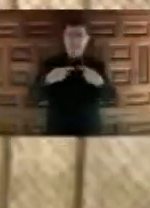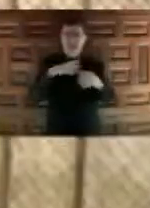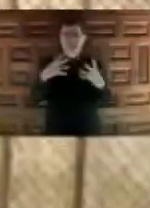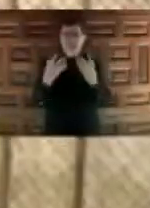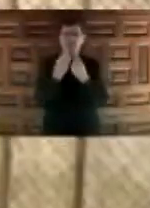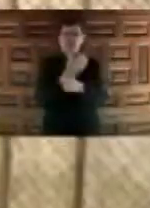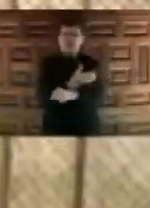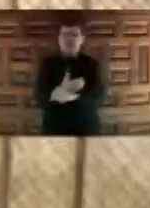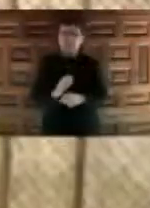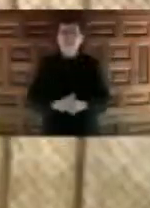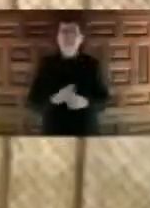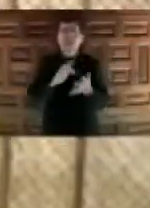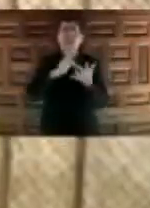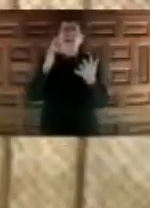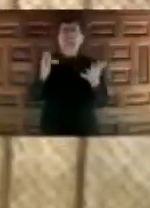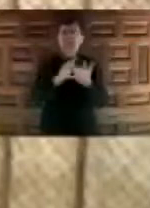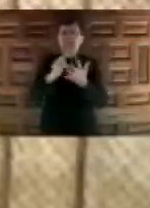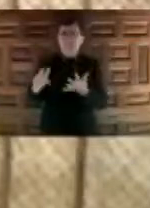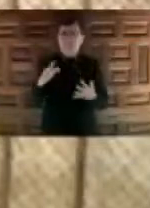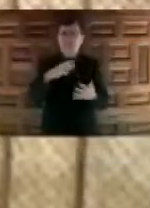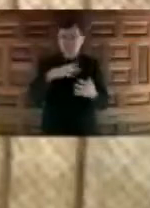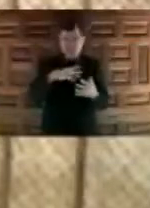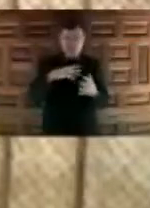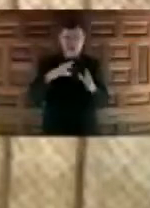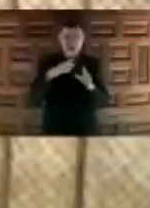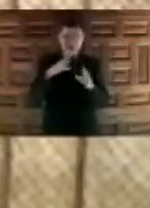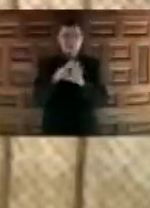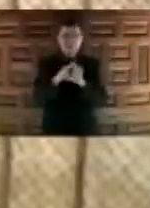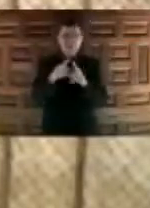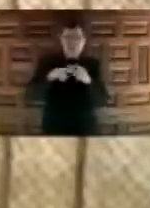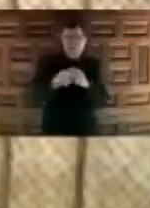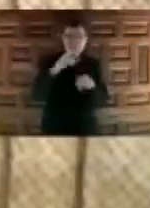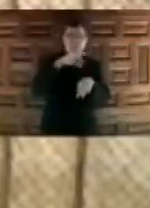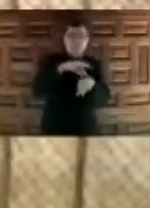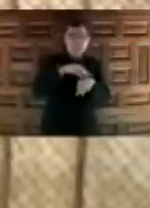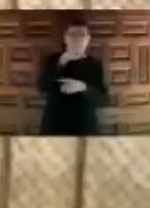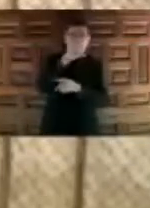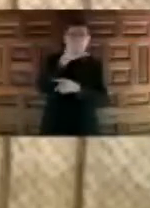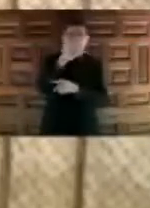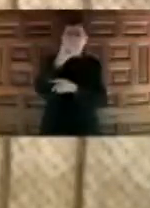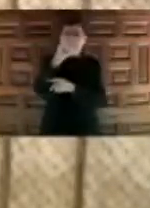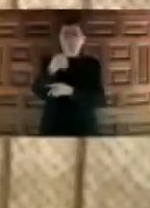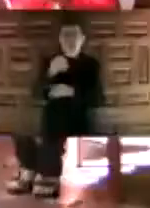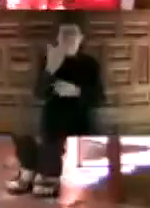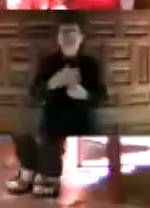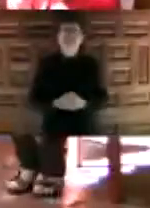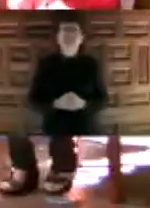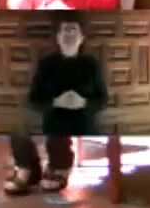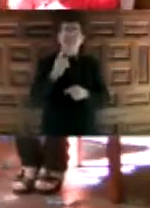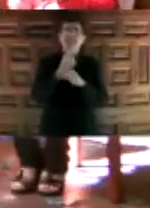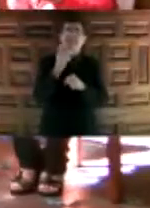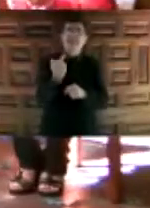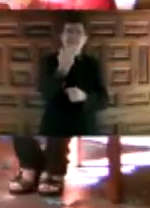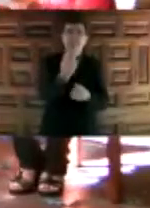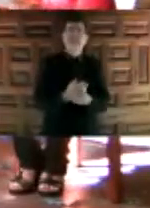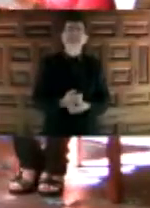están acompañando. Muchas gracias. Daría la entrada al doctor Melitón, por favor. Con la primera